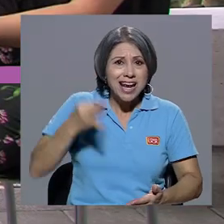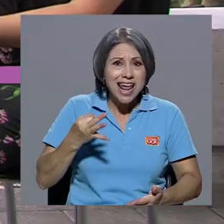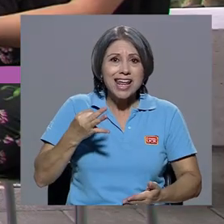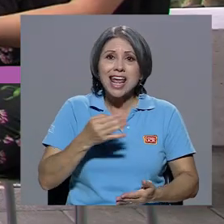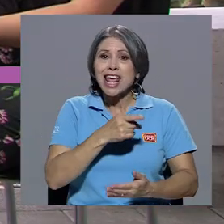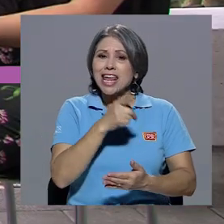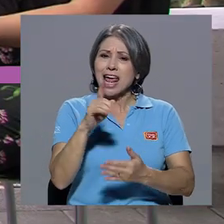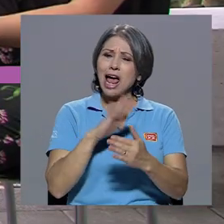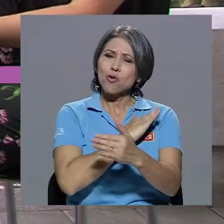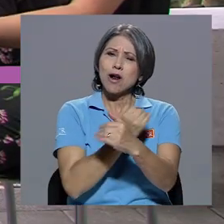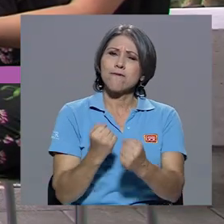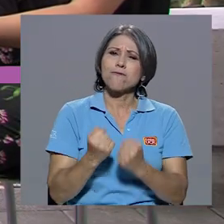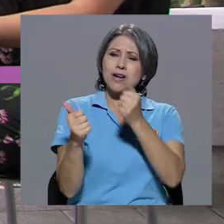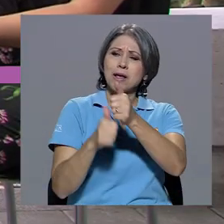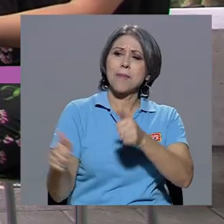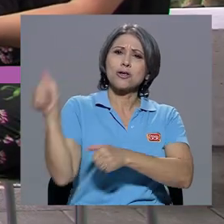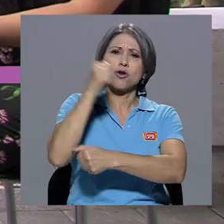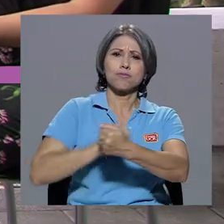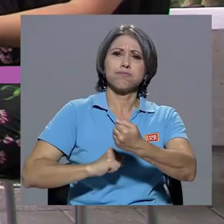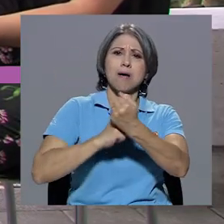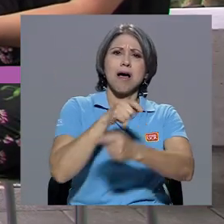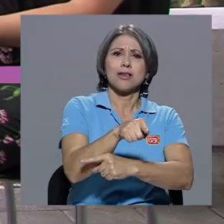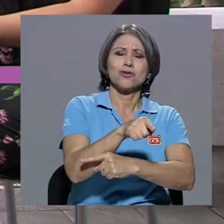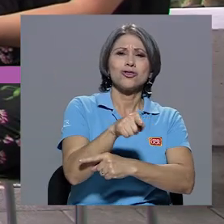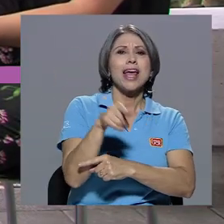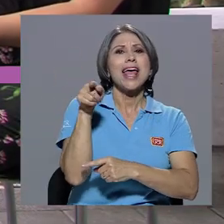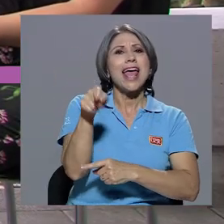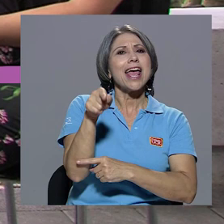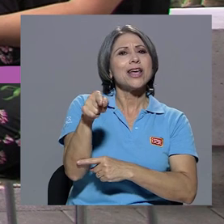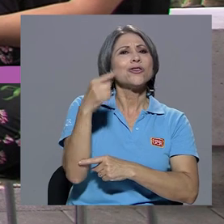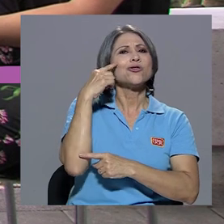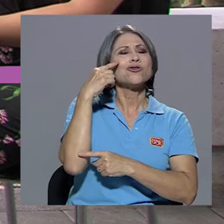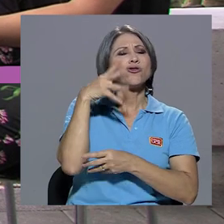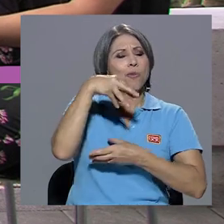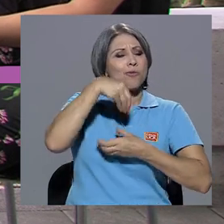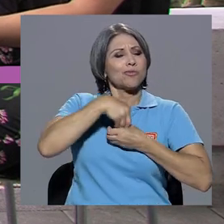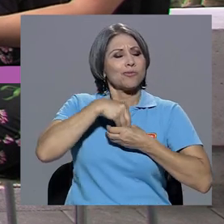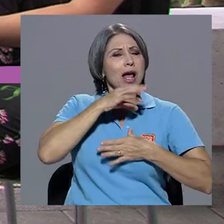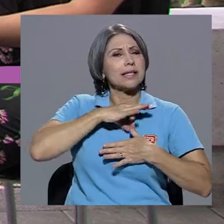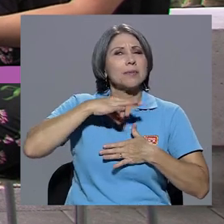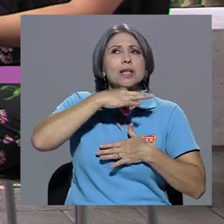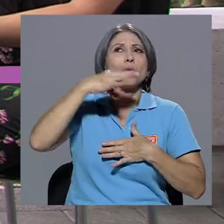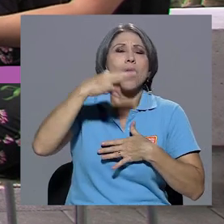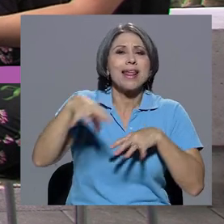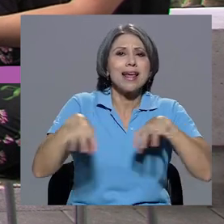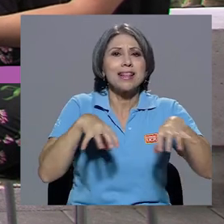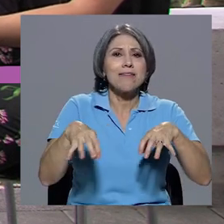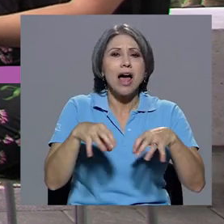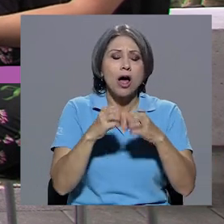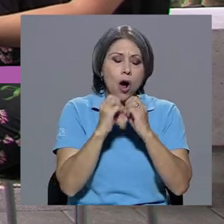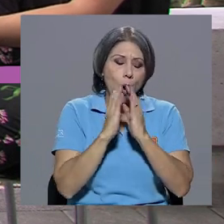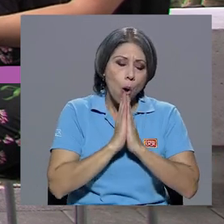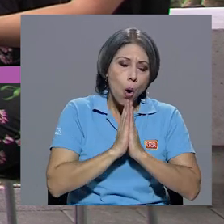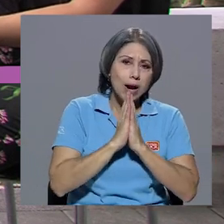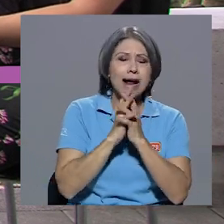están sustentados por esa fuerza mayor y se consideran que son seres que tienen una espiritualidad activa, o sea que oran, que rezan, que por lo menos